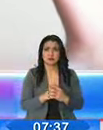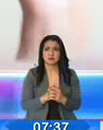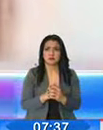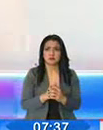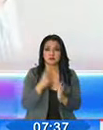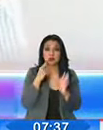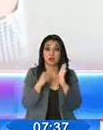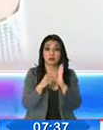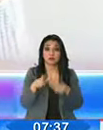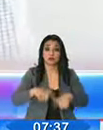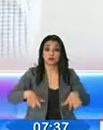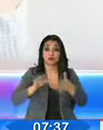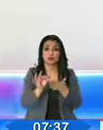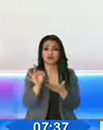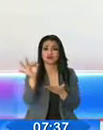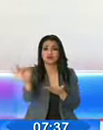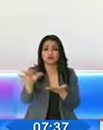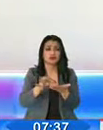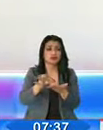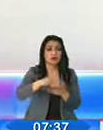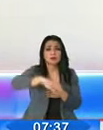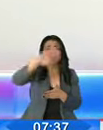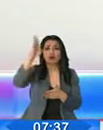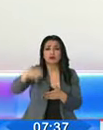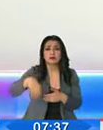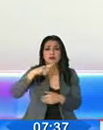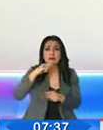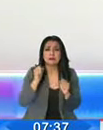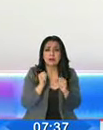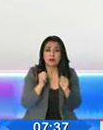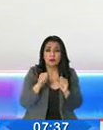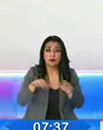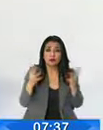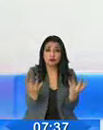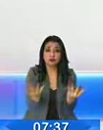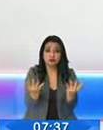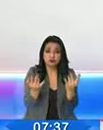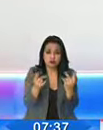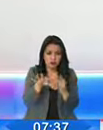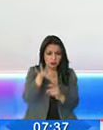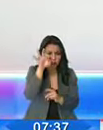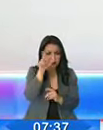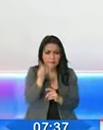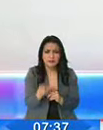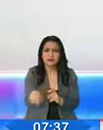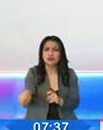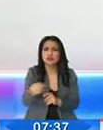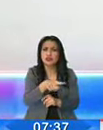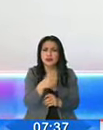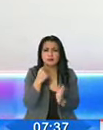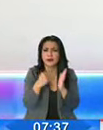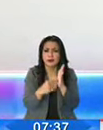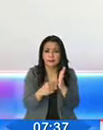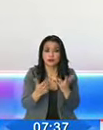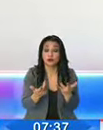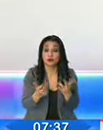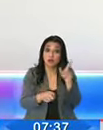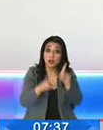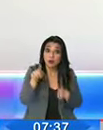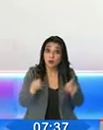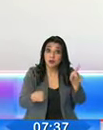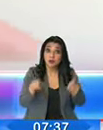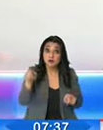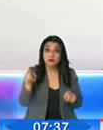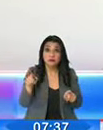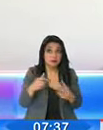zonas distantes, al páramo, a la montaña, se encontraban personas no tan agradables que les molestaban y de hecho muchas de ellas